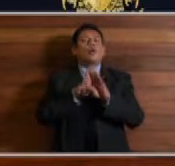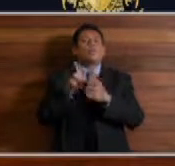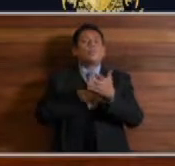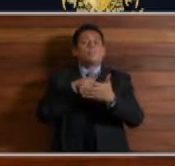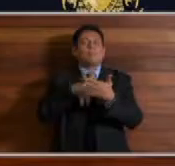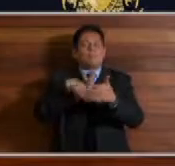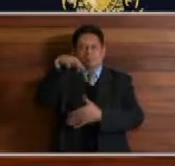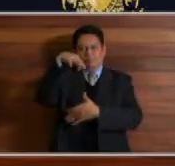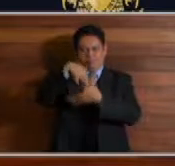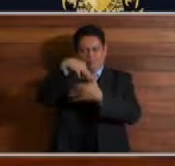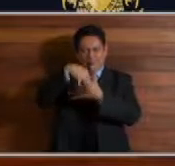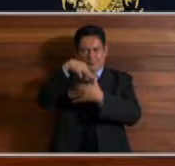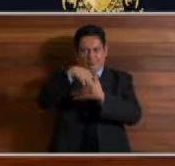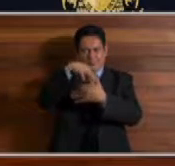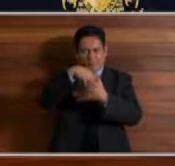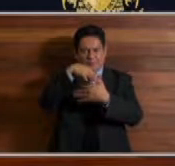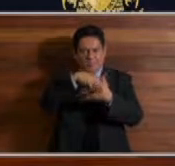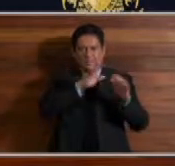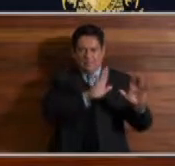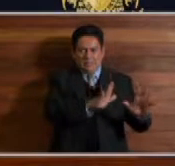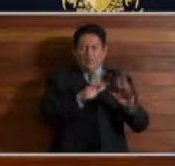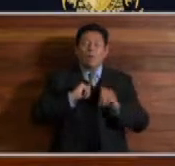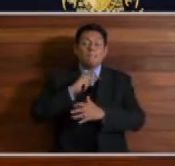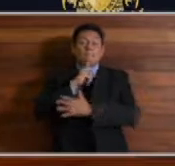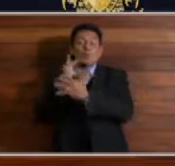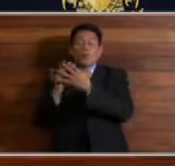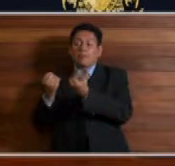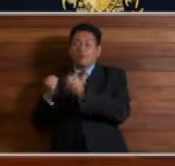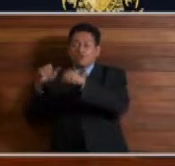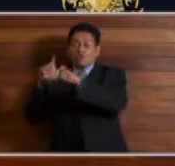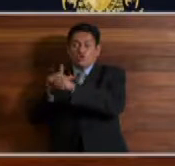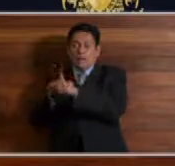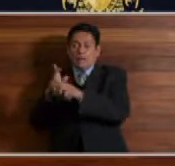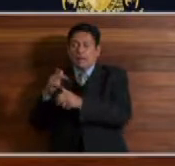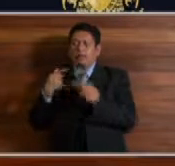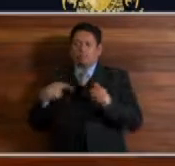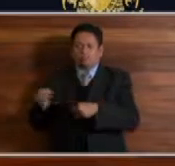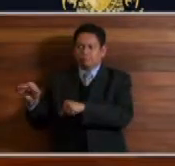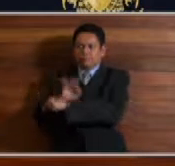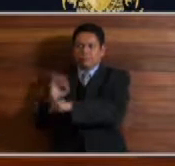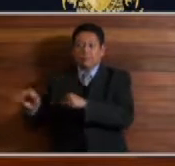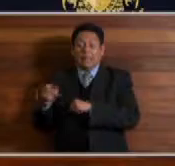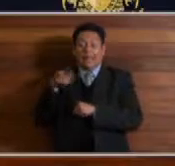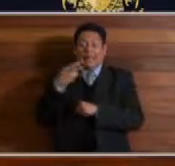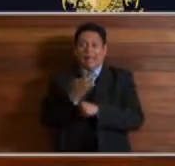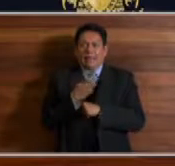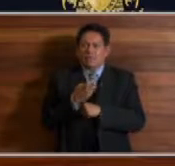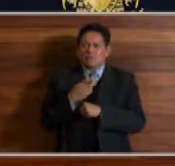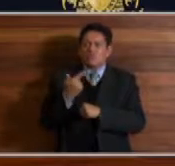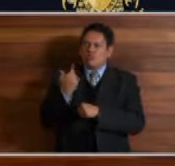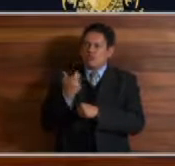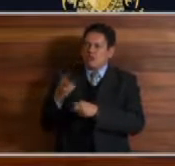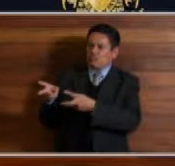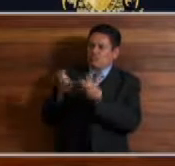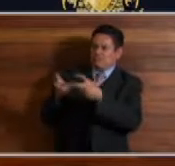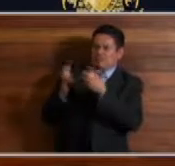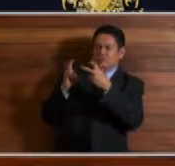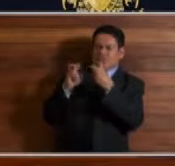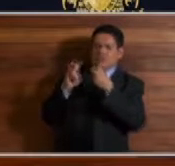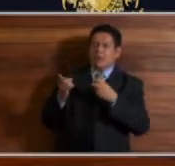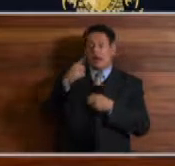los programas sociales. Nos han pedido examinar cómo se puede evitar el uso, el